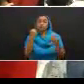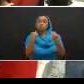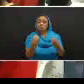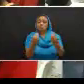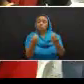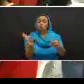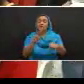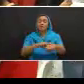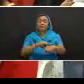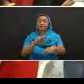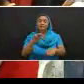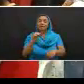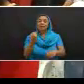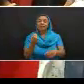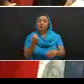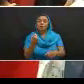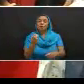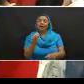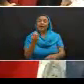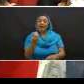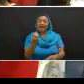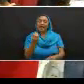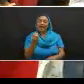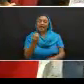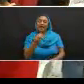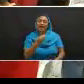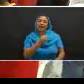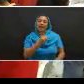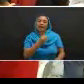es mucho más. Recibe la novedad a tu vida.